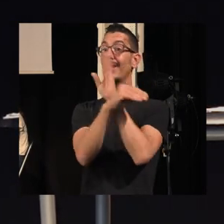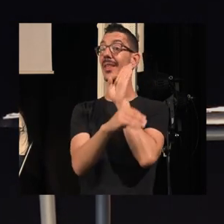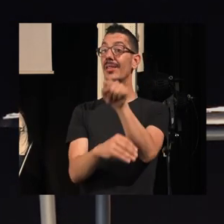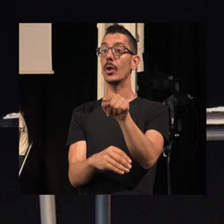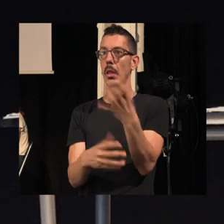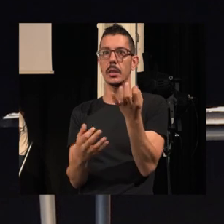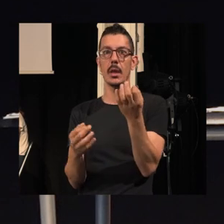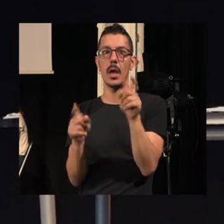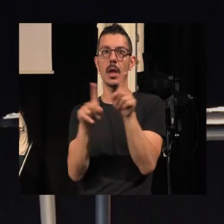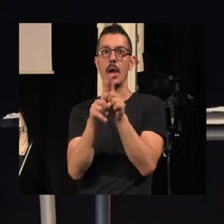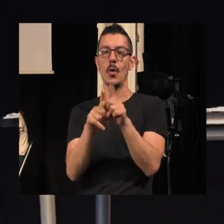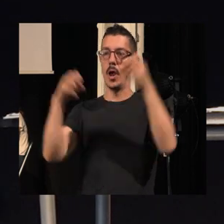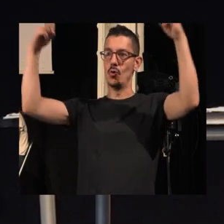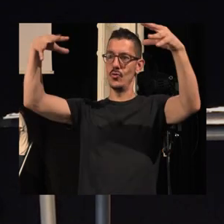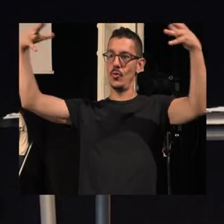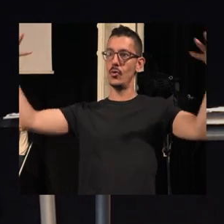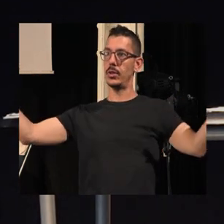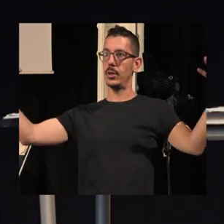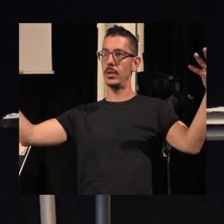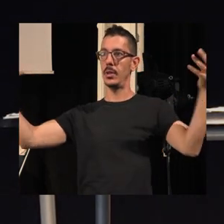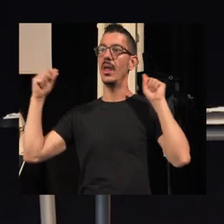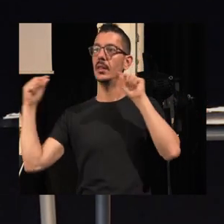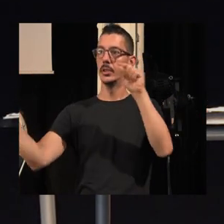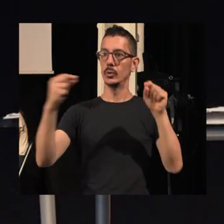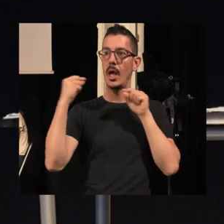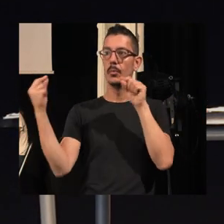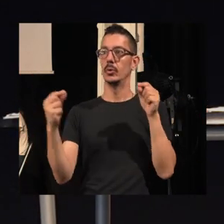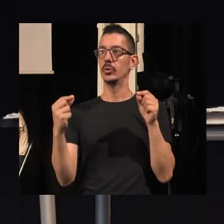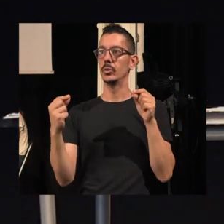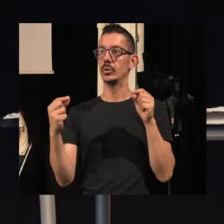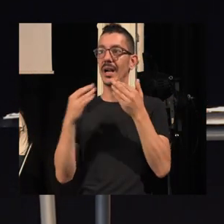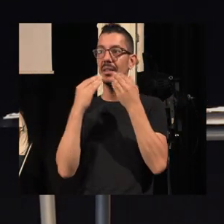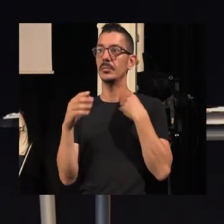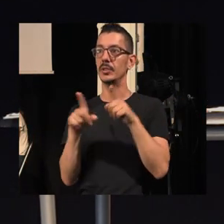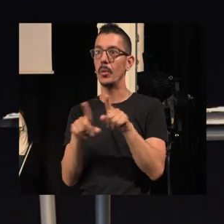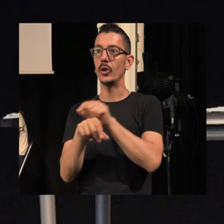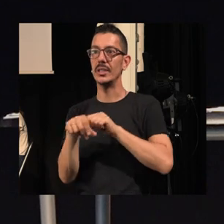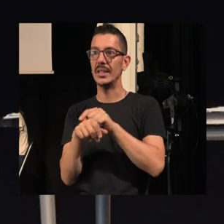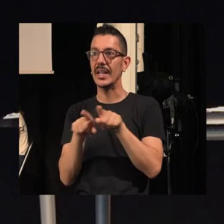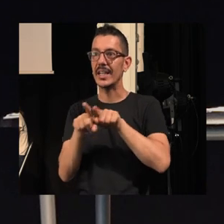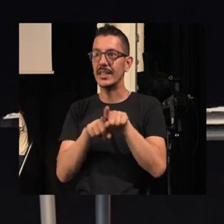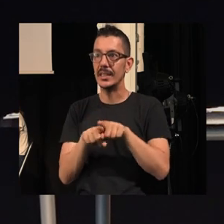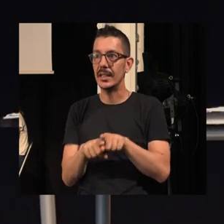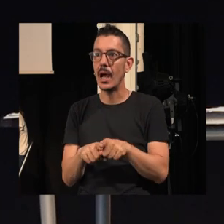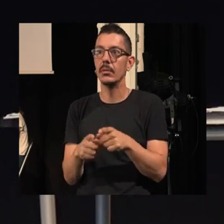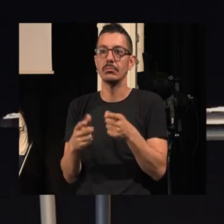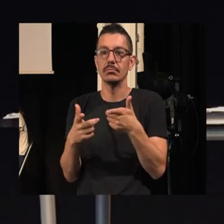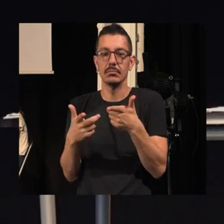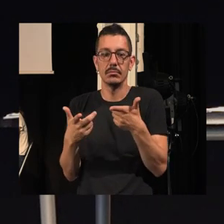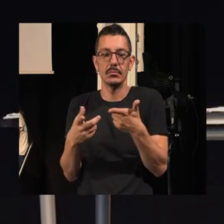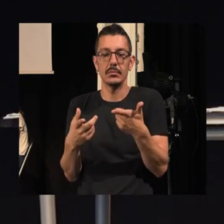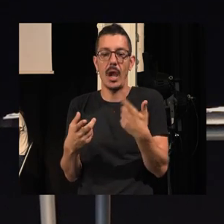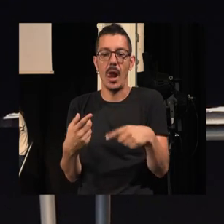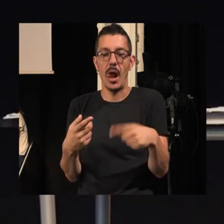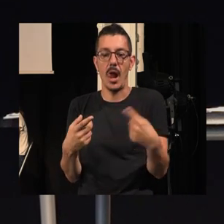es la única manera de poder hacer una política crítica y de poder ir desplazando lugares